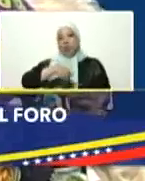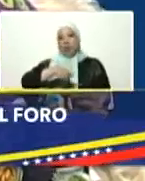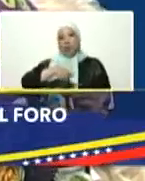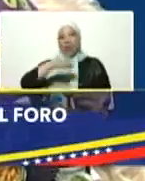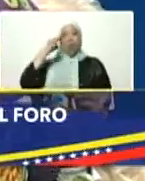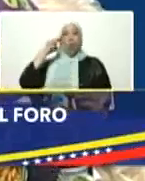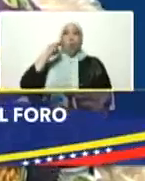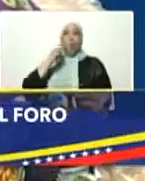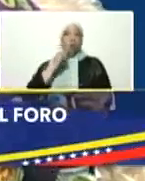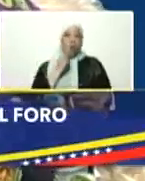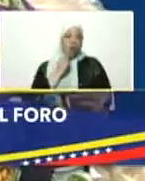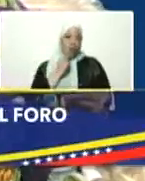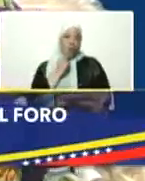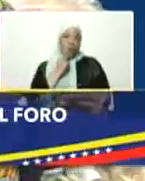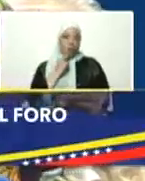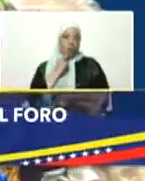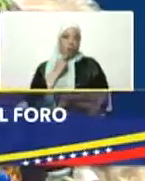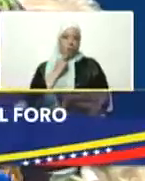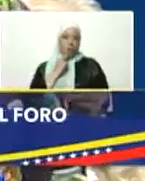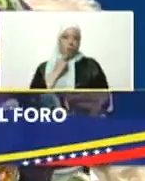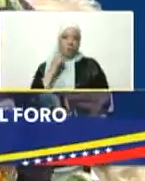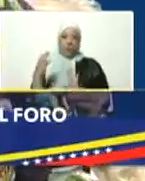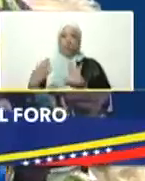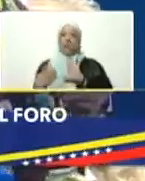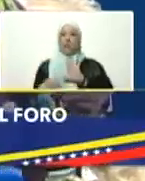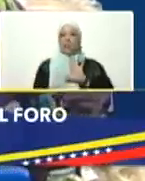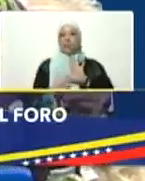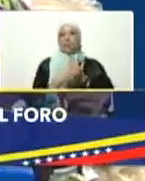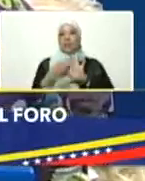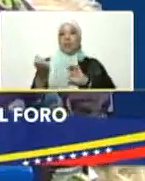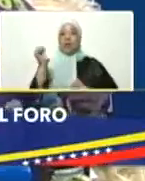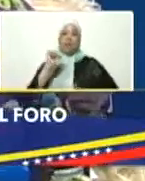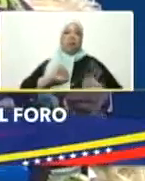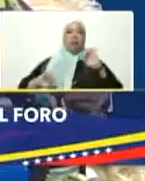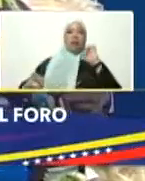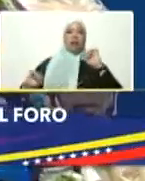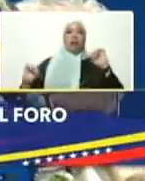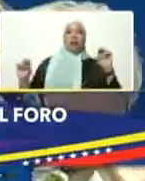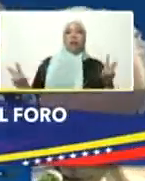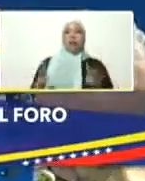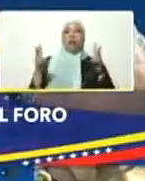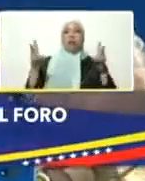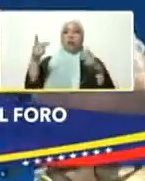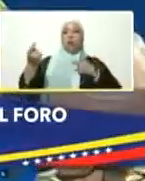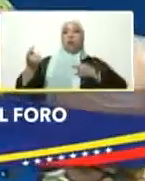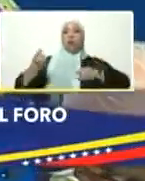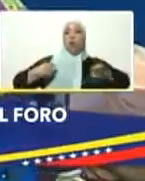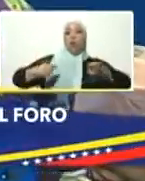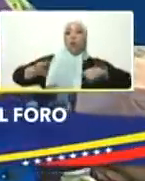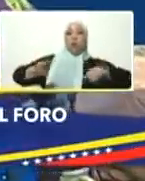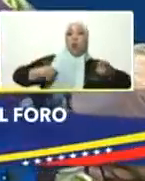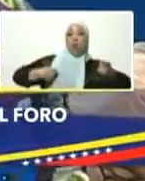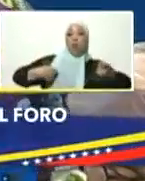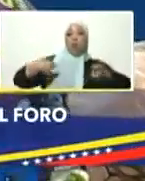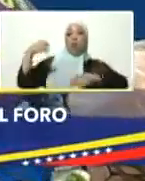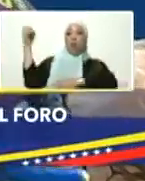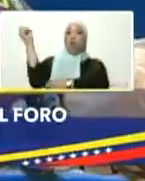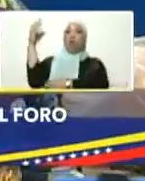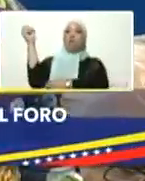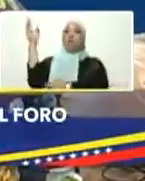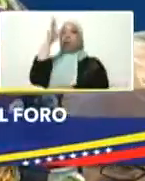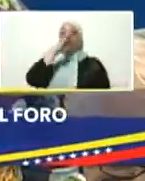Bolívar. Mónica Valente, nuestra coordinadora del Foro de Sao Paulo.